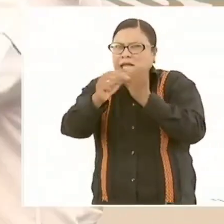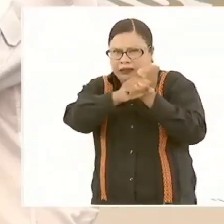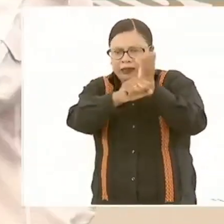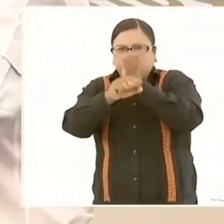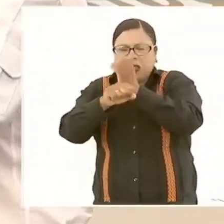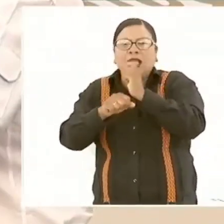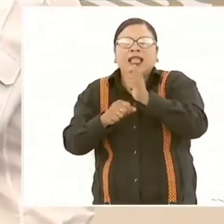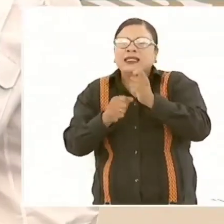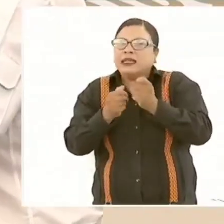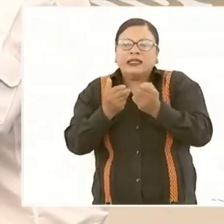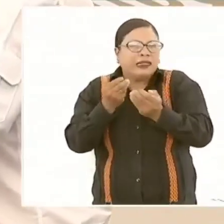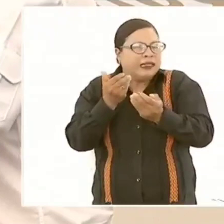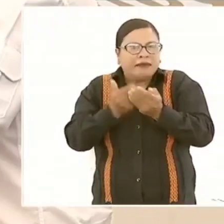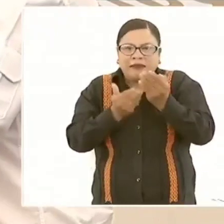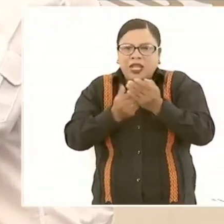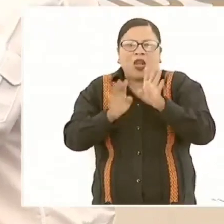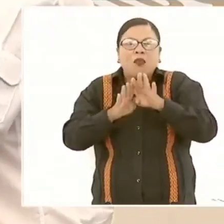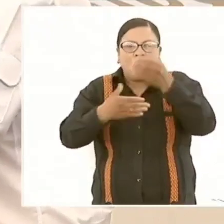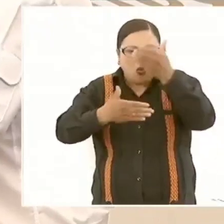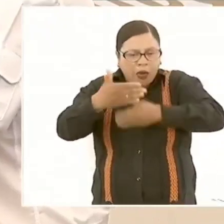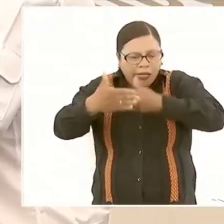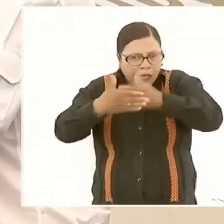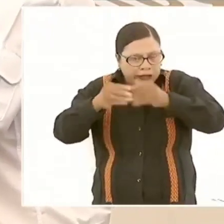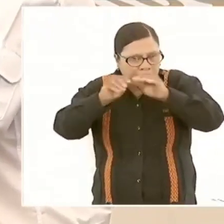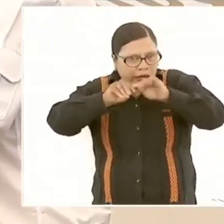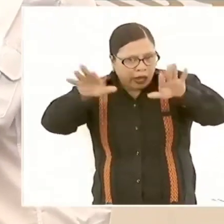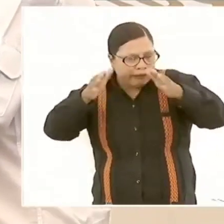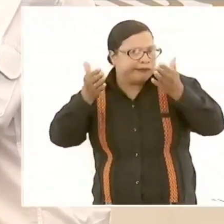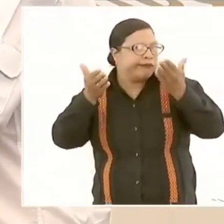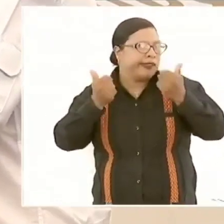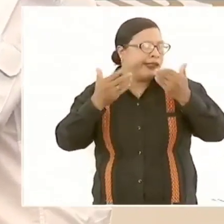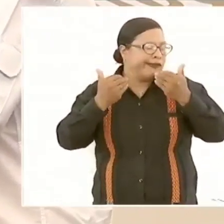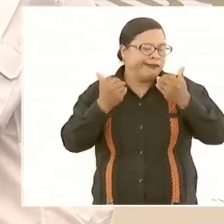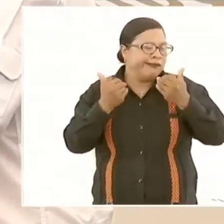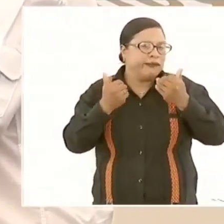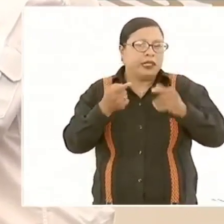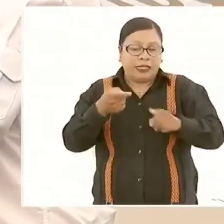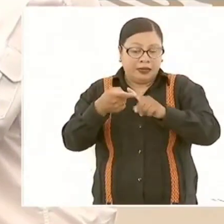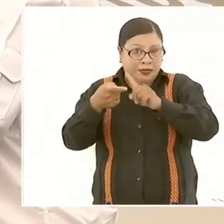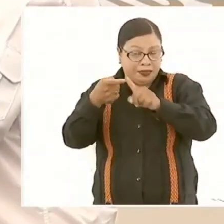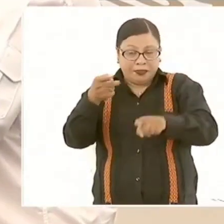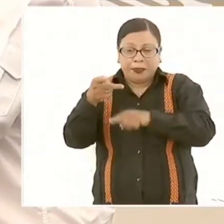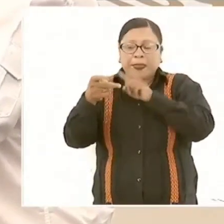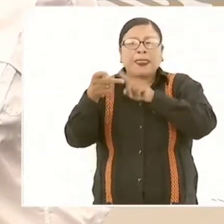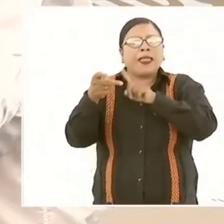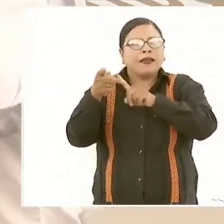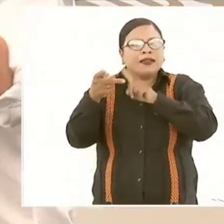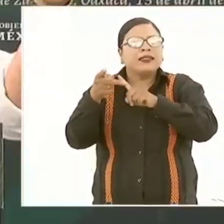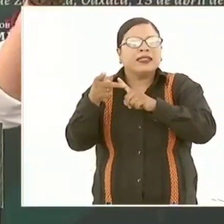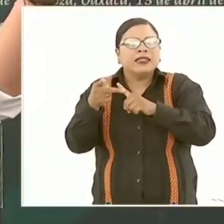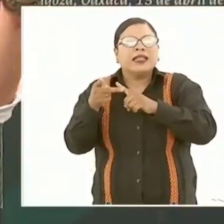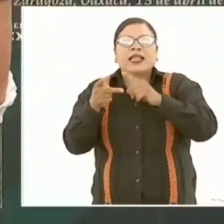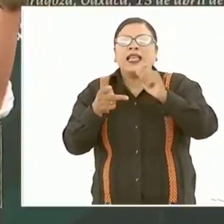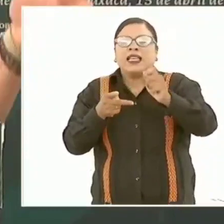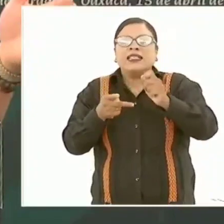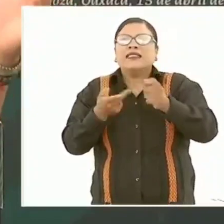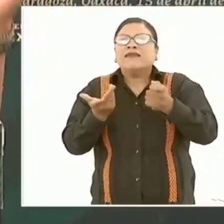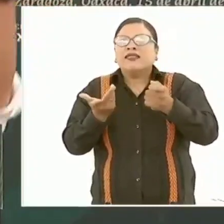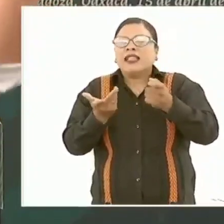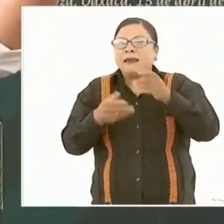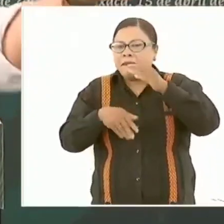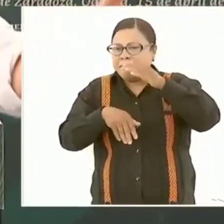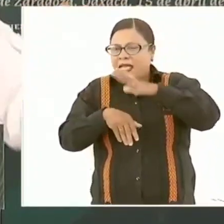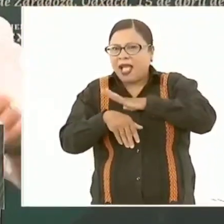que había muy poca rendición de cuentas y poca transparencia. Segundo punto de ese modelo es que iba cada vez más